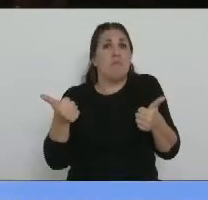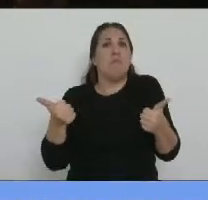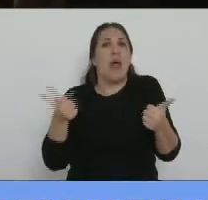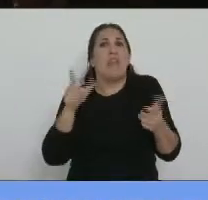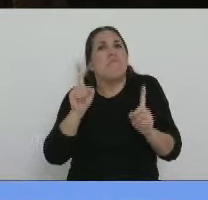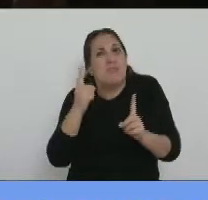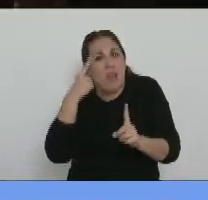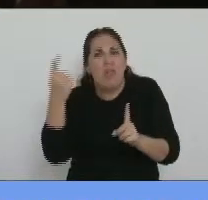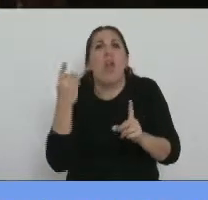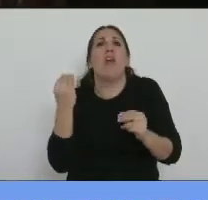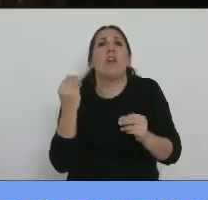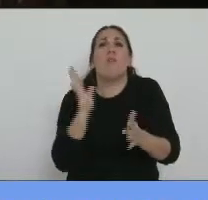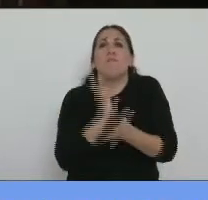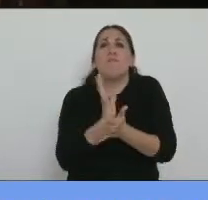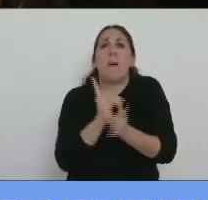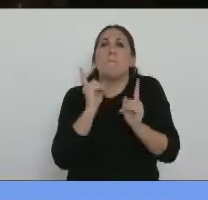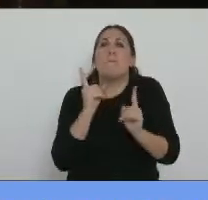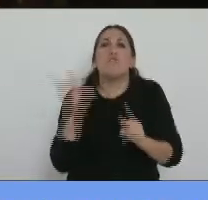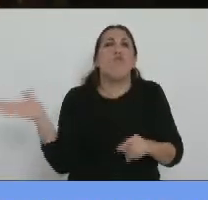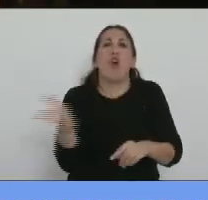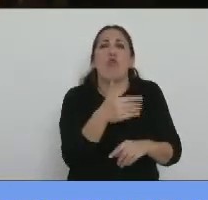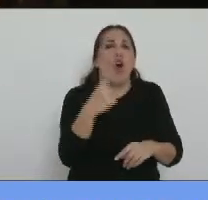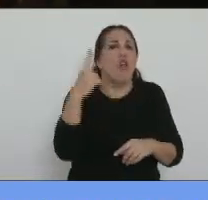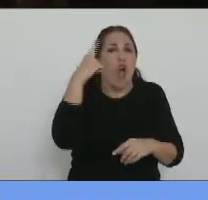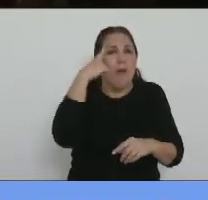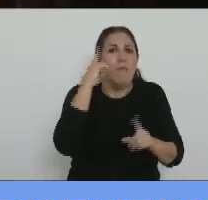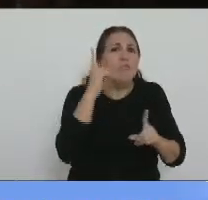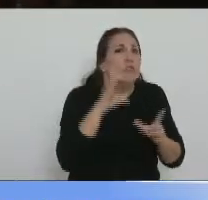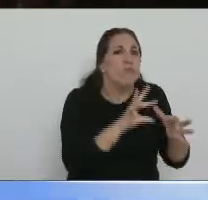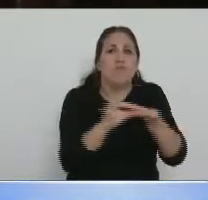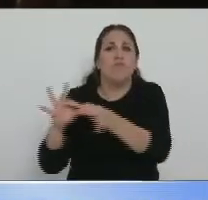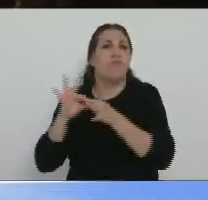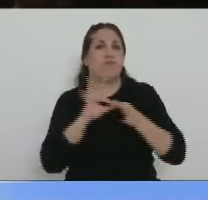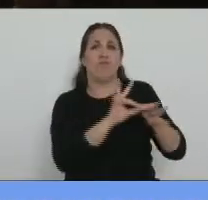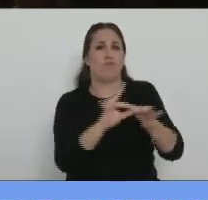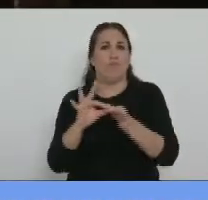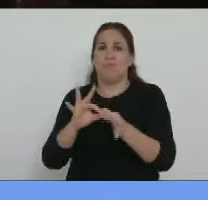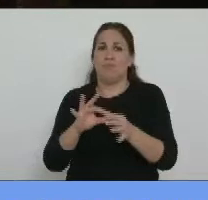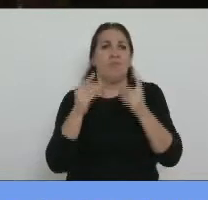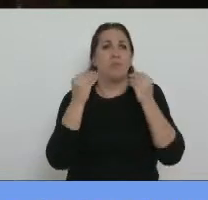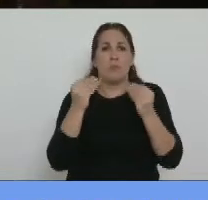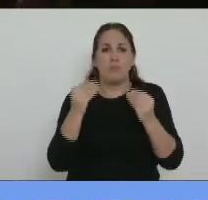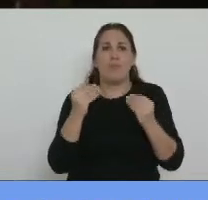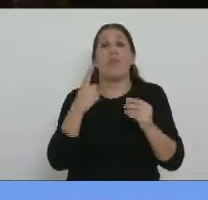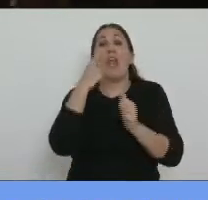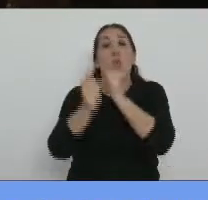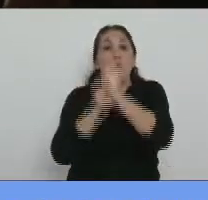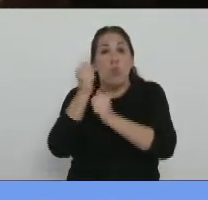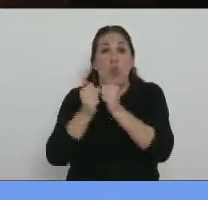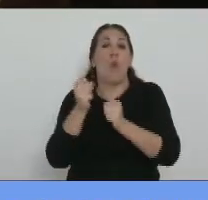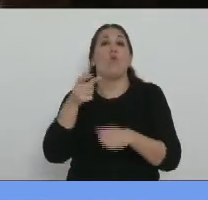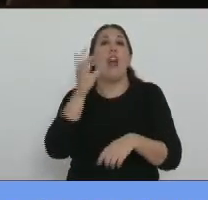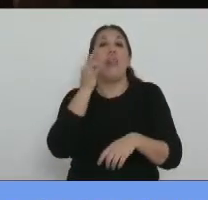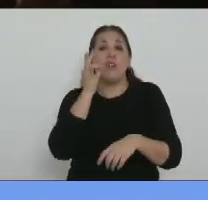nos unifica en un mensaje nos unifica en una intención no tenemos que olvidar que se industrias en jr a la industria azucarera en el año